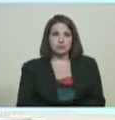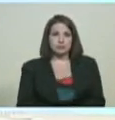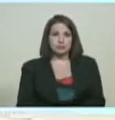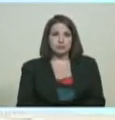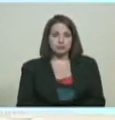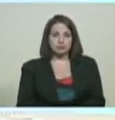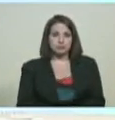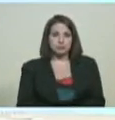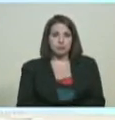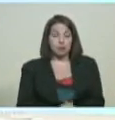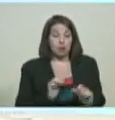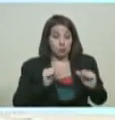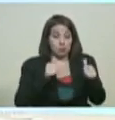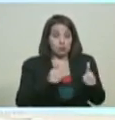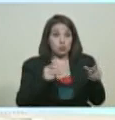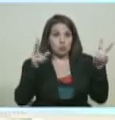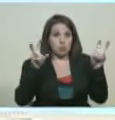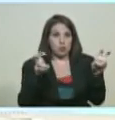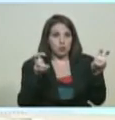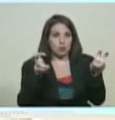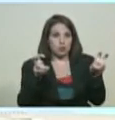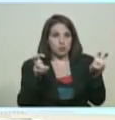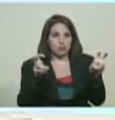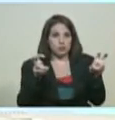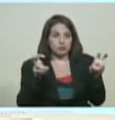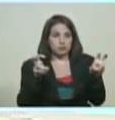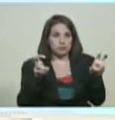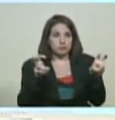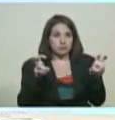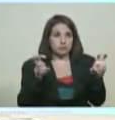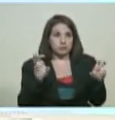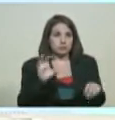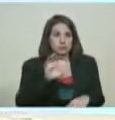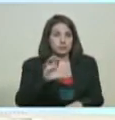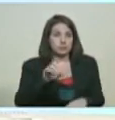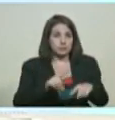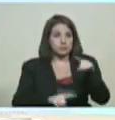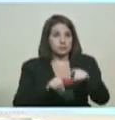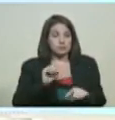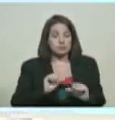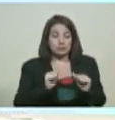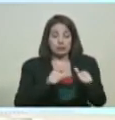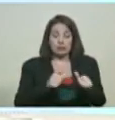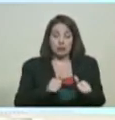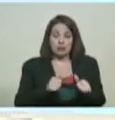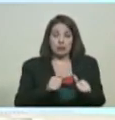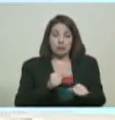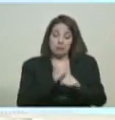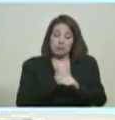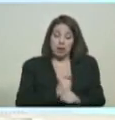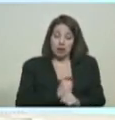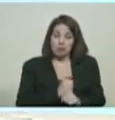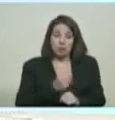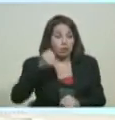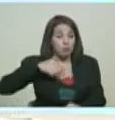para el nuevo comienzo que nuestro país está esperando que nuestra patria está reclamando el nuevo